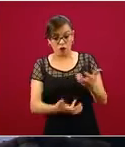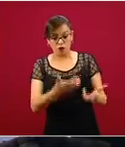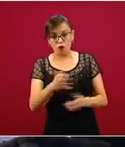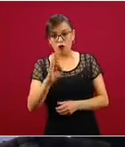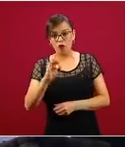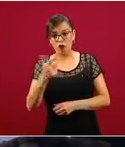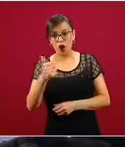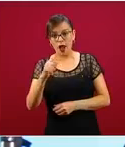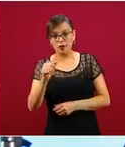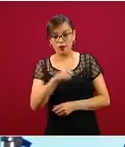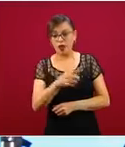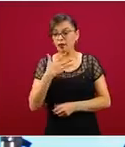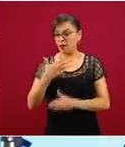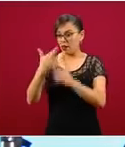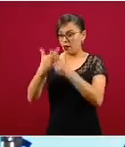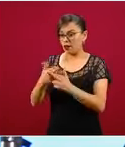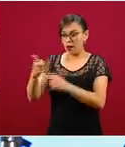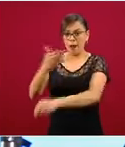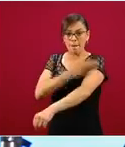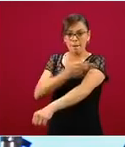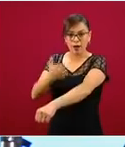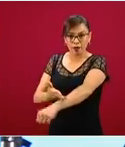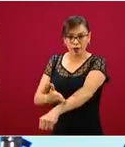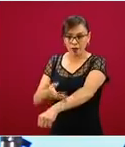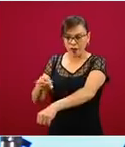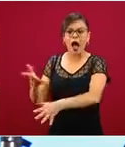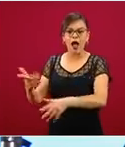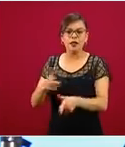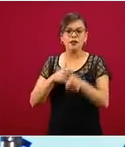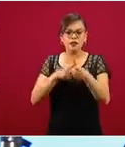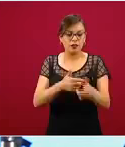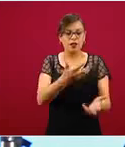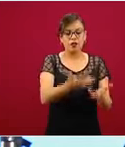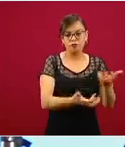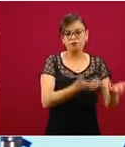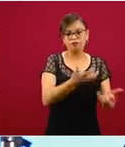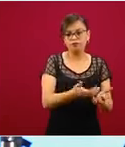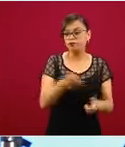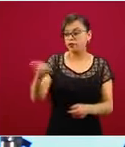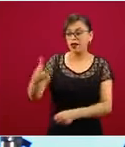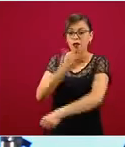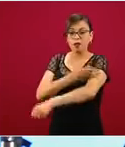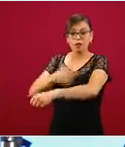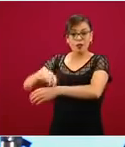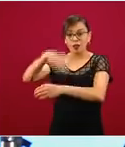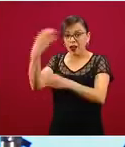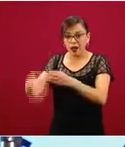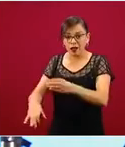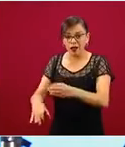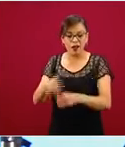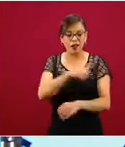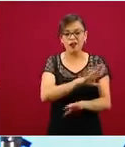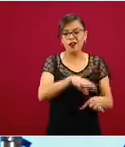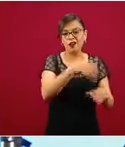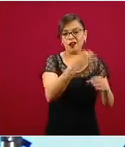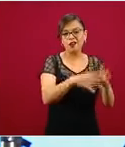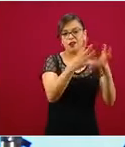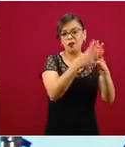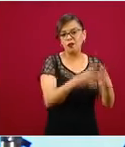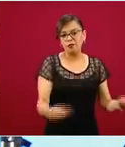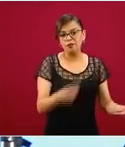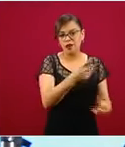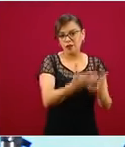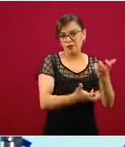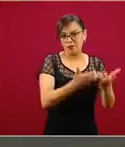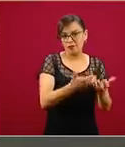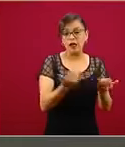haya leña, hay fogata. Se acabó la leña, no hay fogata. Y una epidemia, podríamos considerar con esta metáfora, que se